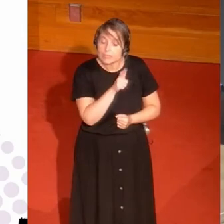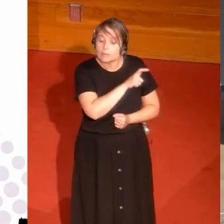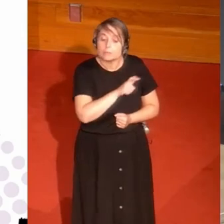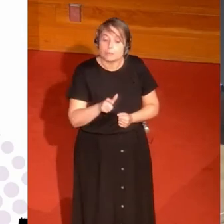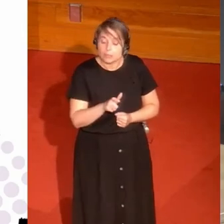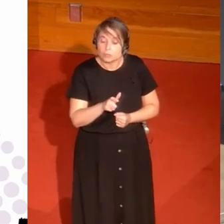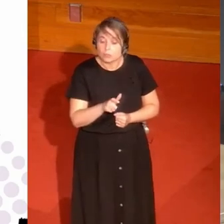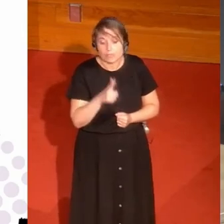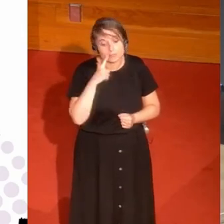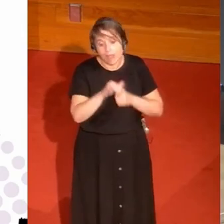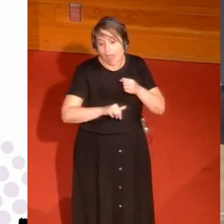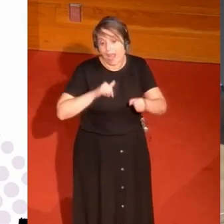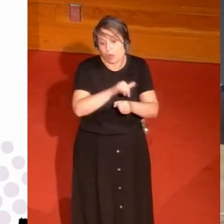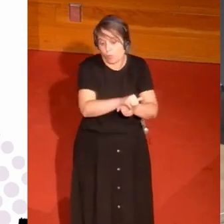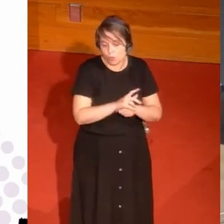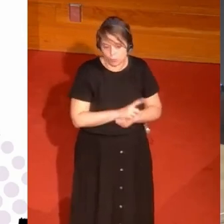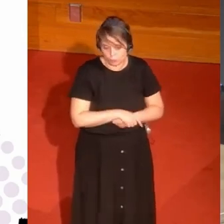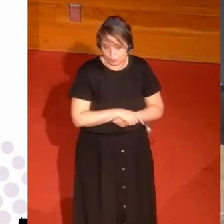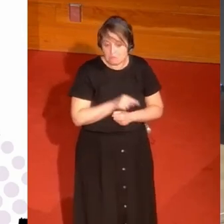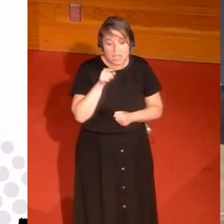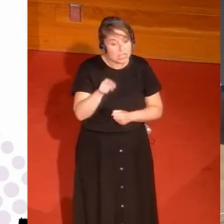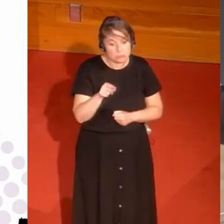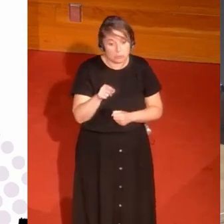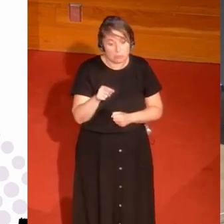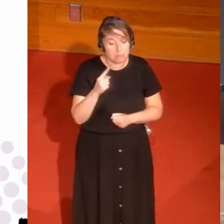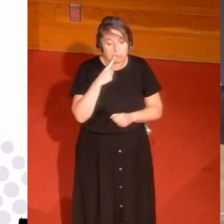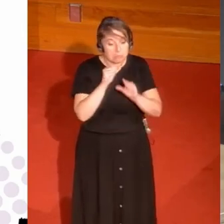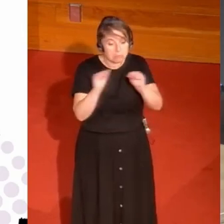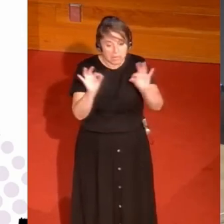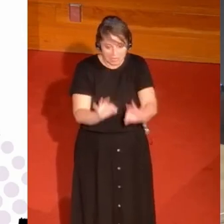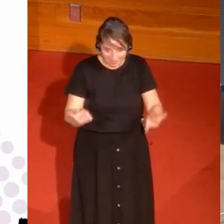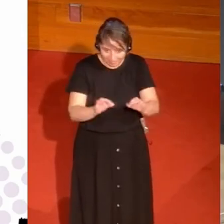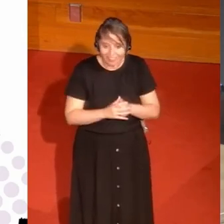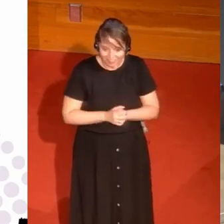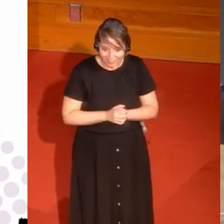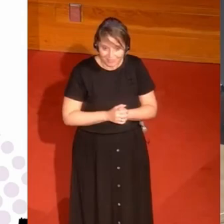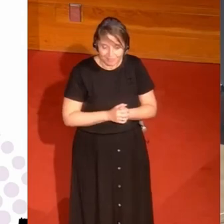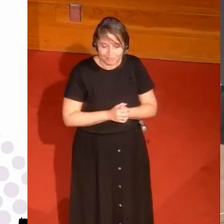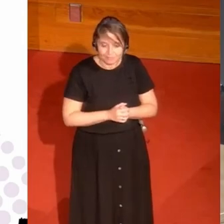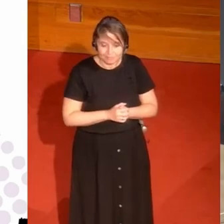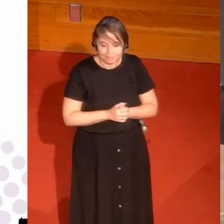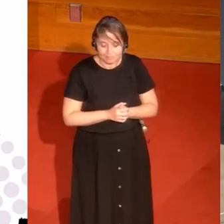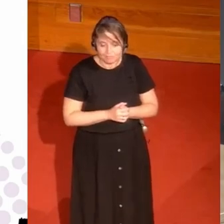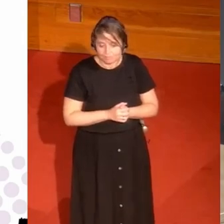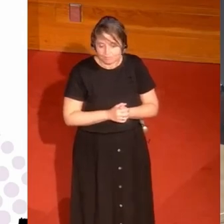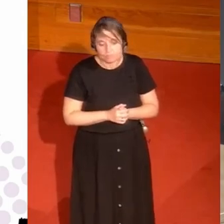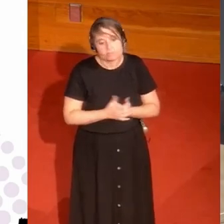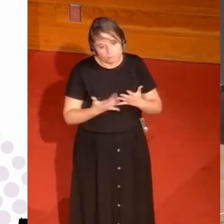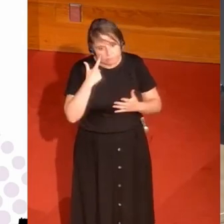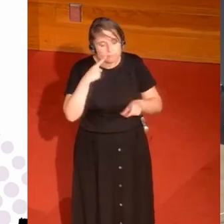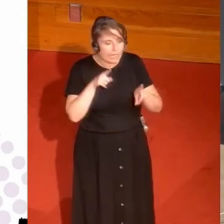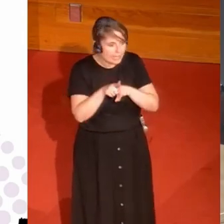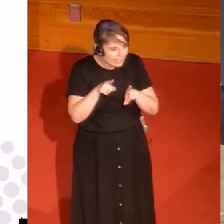vienen por vía aeropuerto y no acapara titulares Entonces yo creo que ahí hay un hay una Por supuesto que hay una